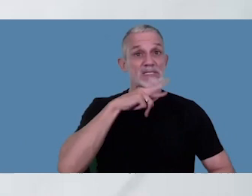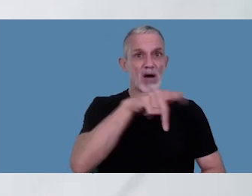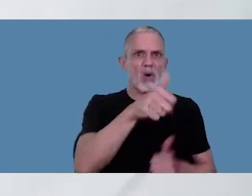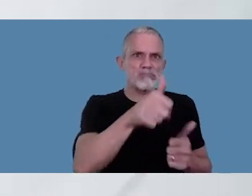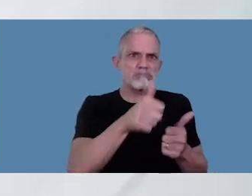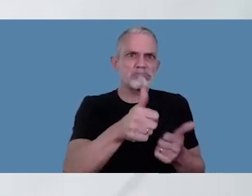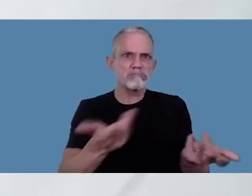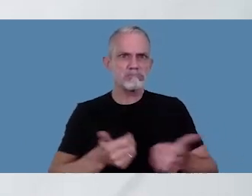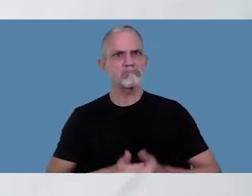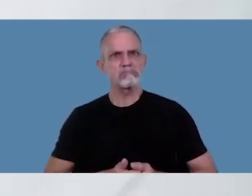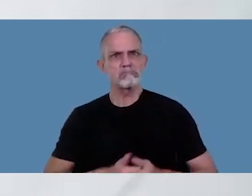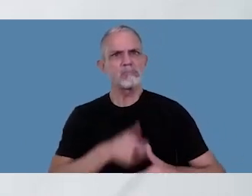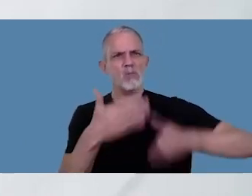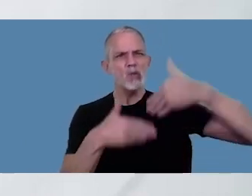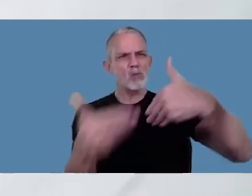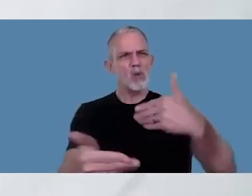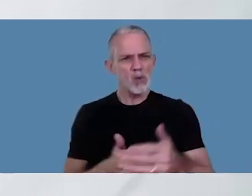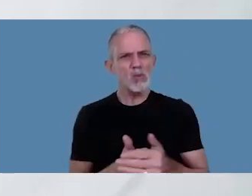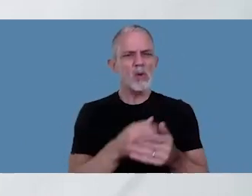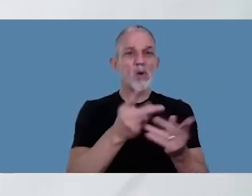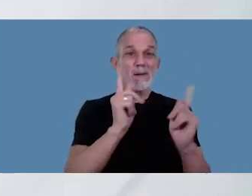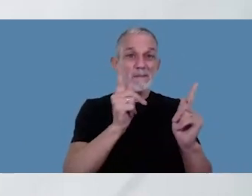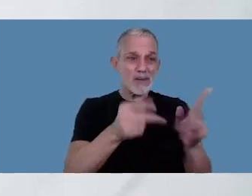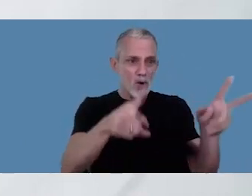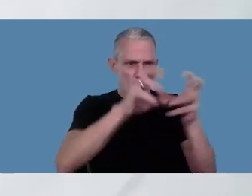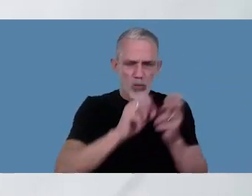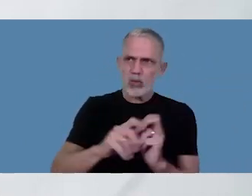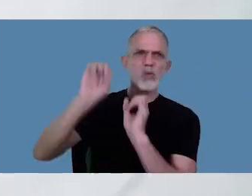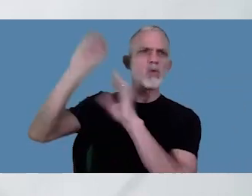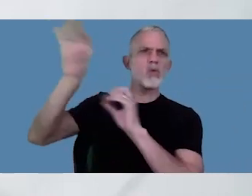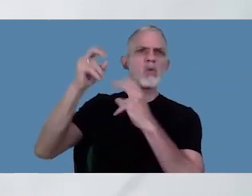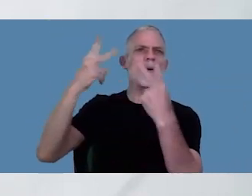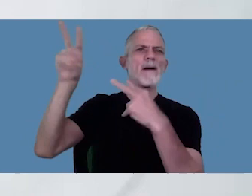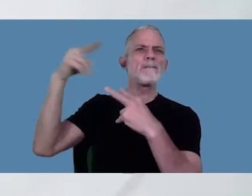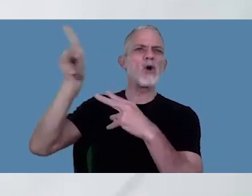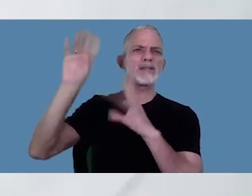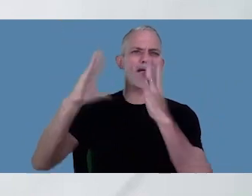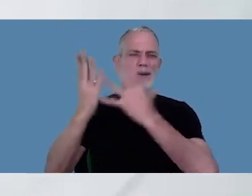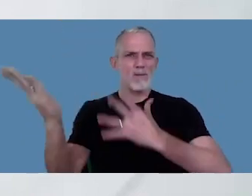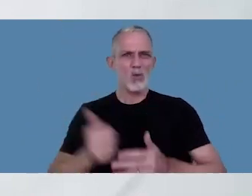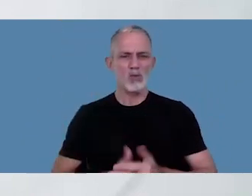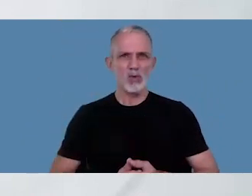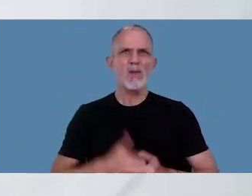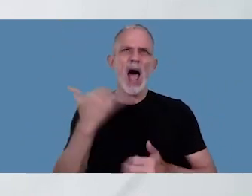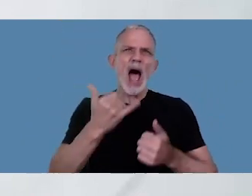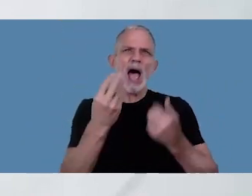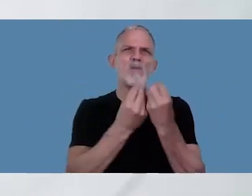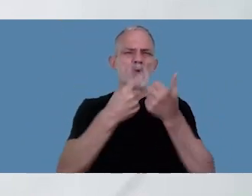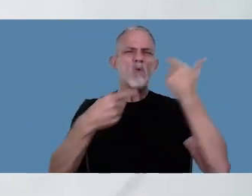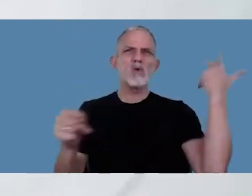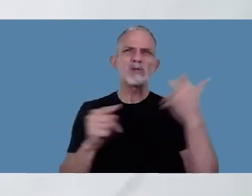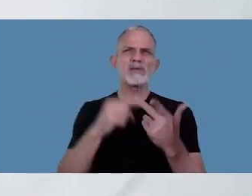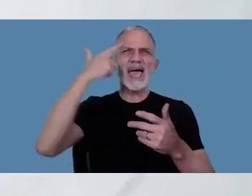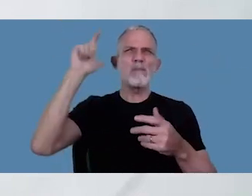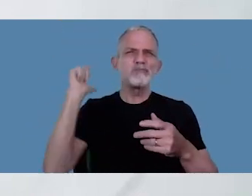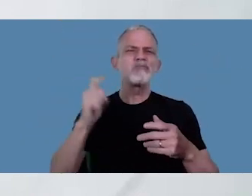sigue próspero y exportan y muy bien al mundo. Pero hay muchísimas experiencias.